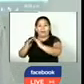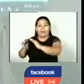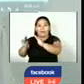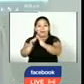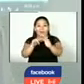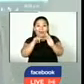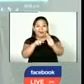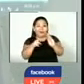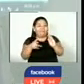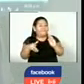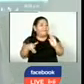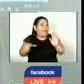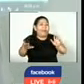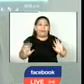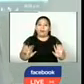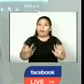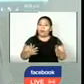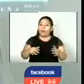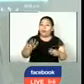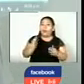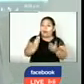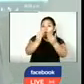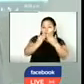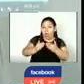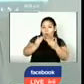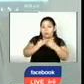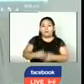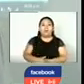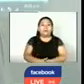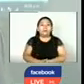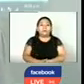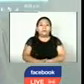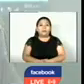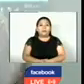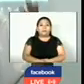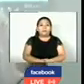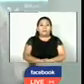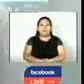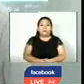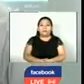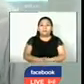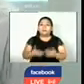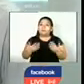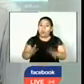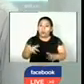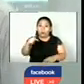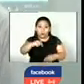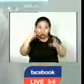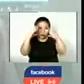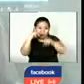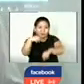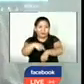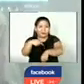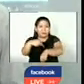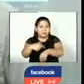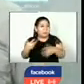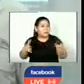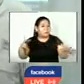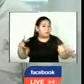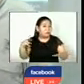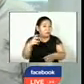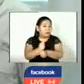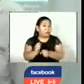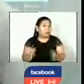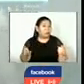afectados puedan contar con el suministro de agua potable los avances a esta hora se pueden resumir